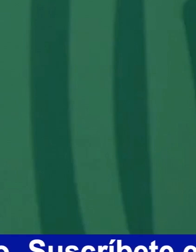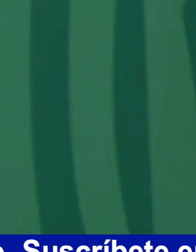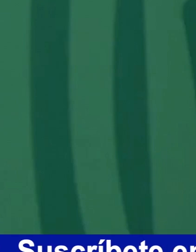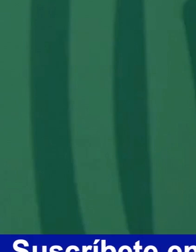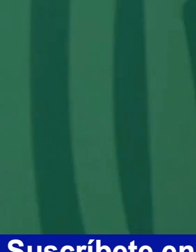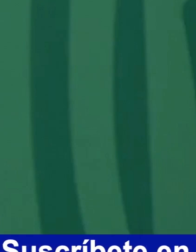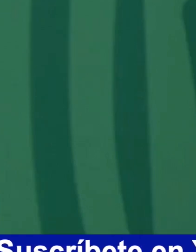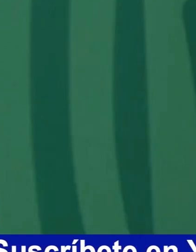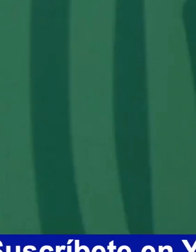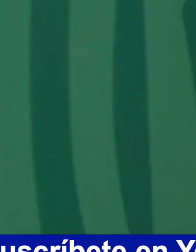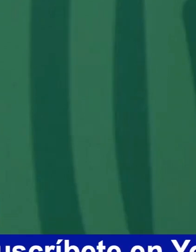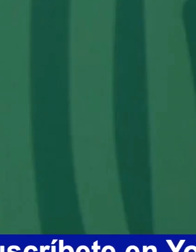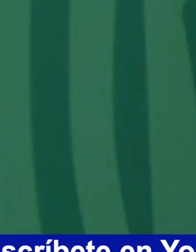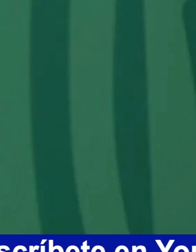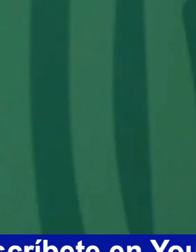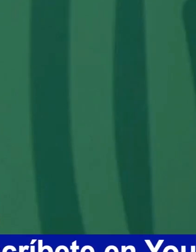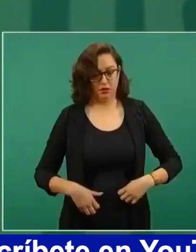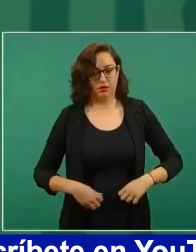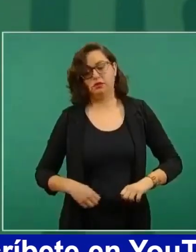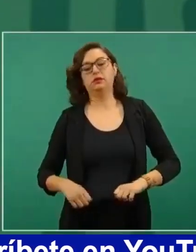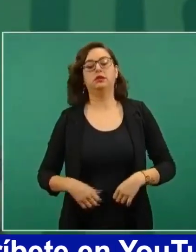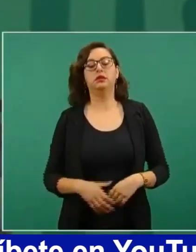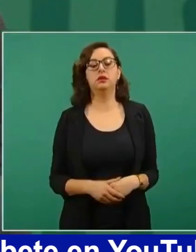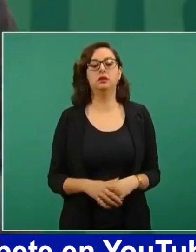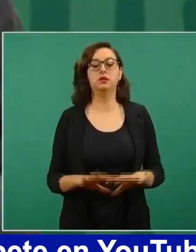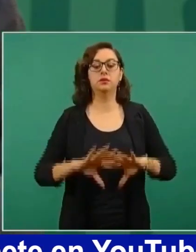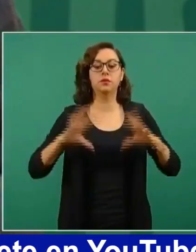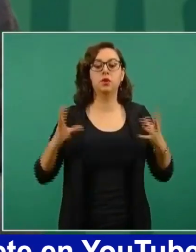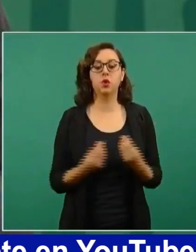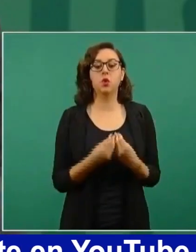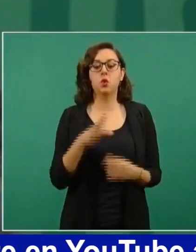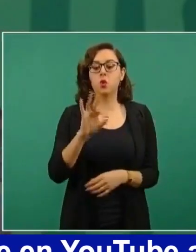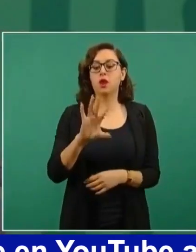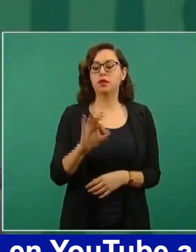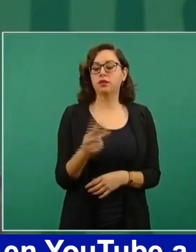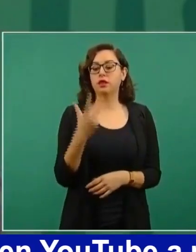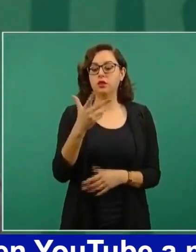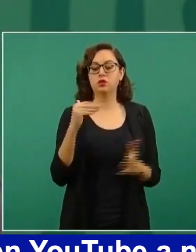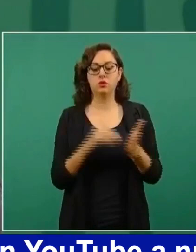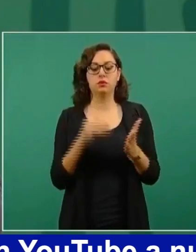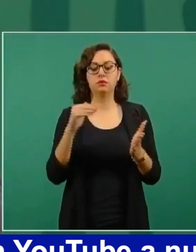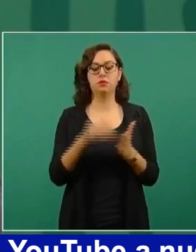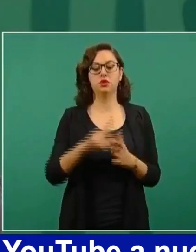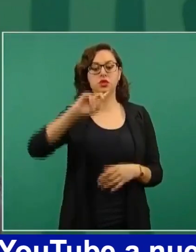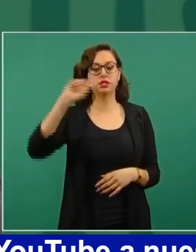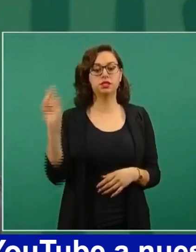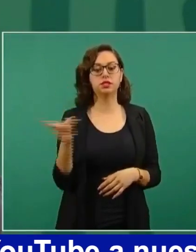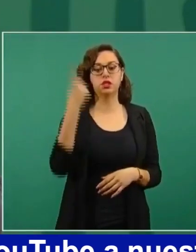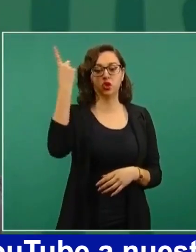con un capital que suma $48,000 millones.